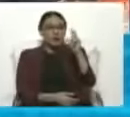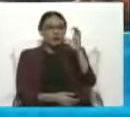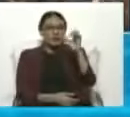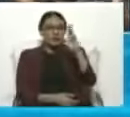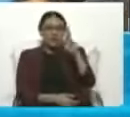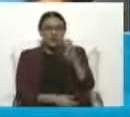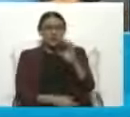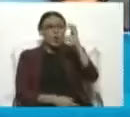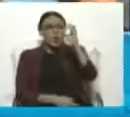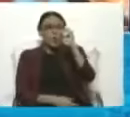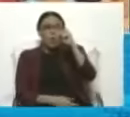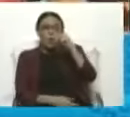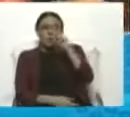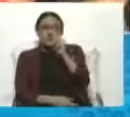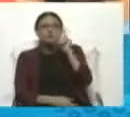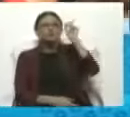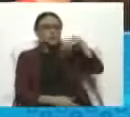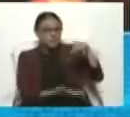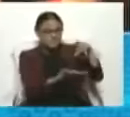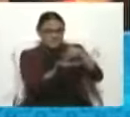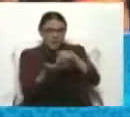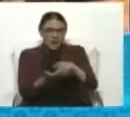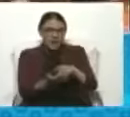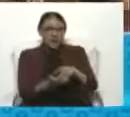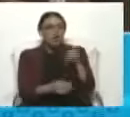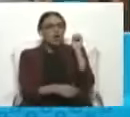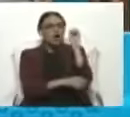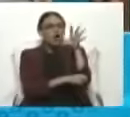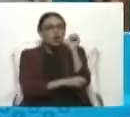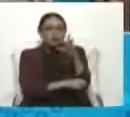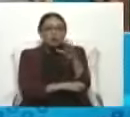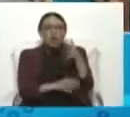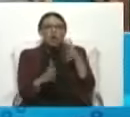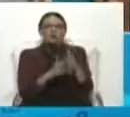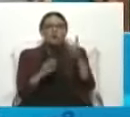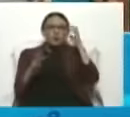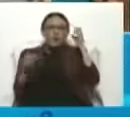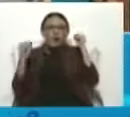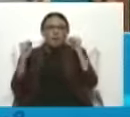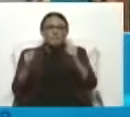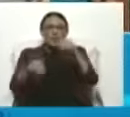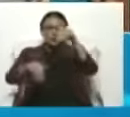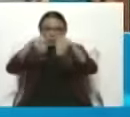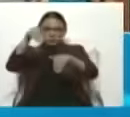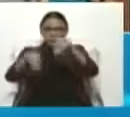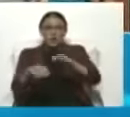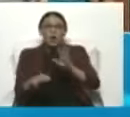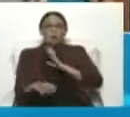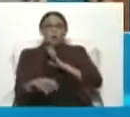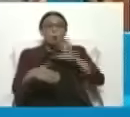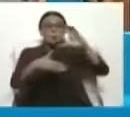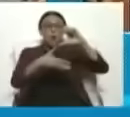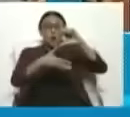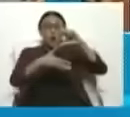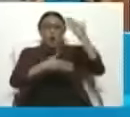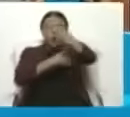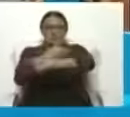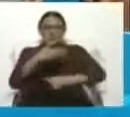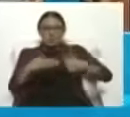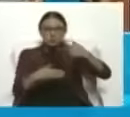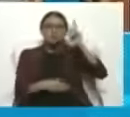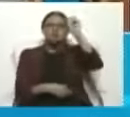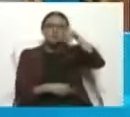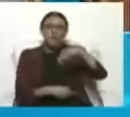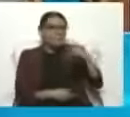Naciones Unidas, el Consejo de Expertos Electorales de Latinoamérica, CELAC,